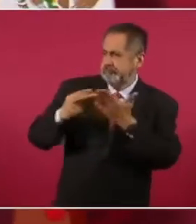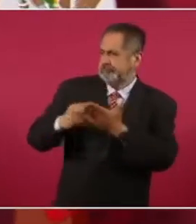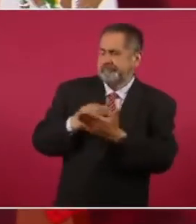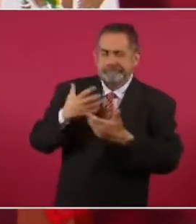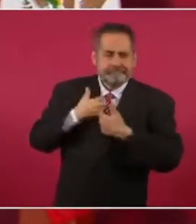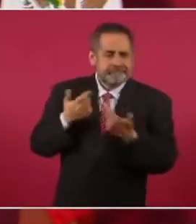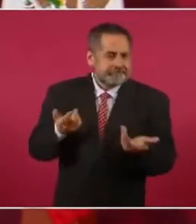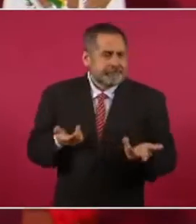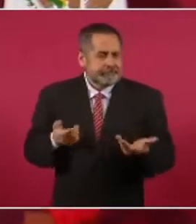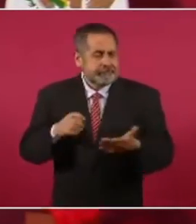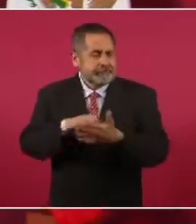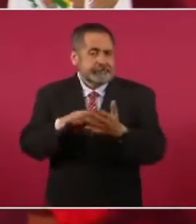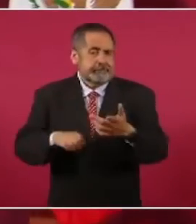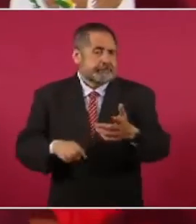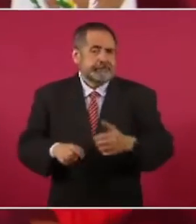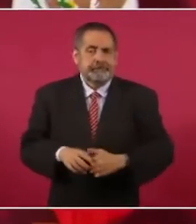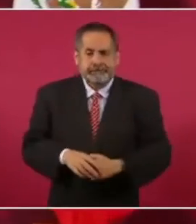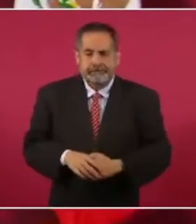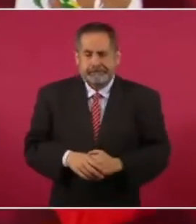Hablando del